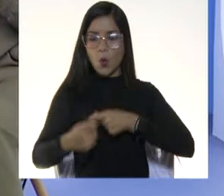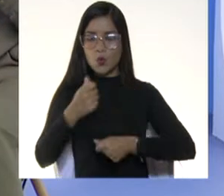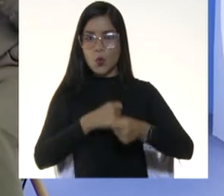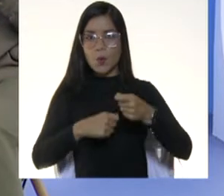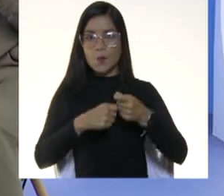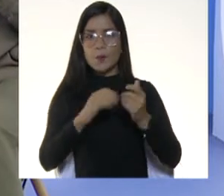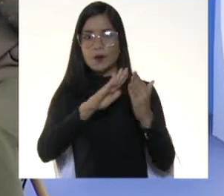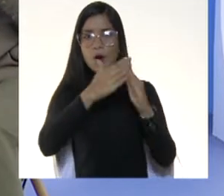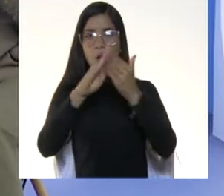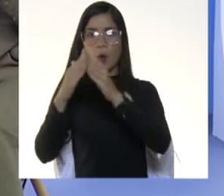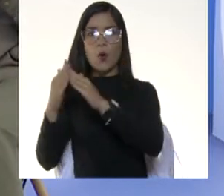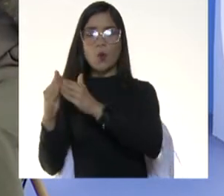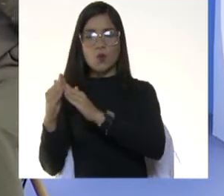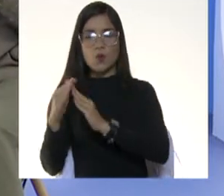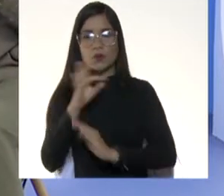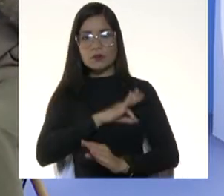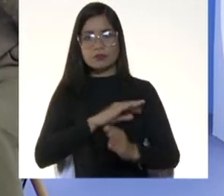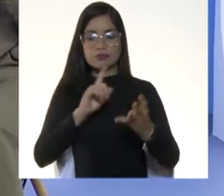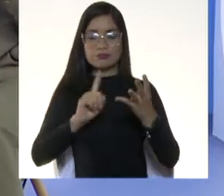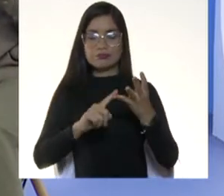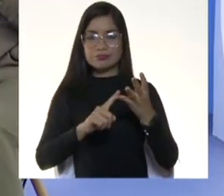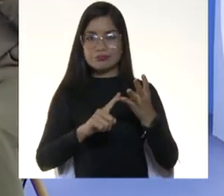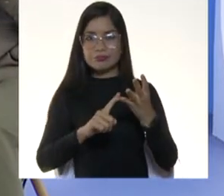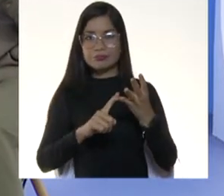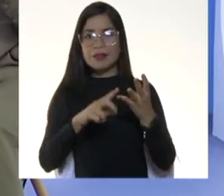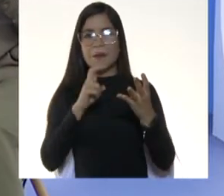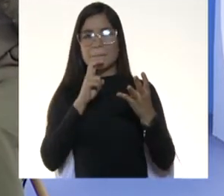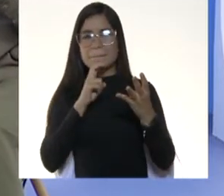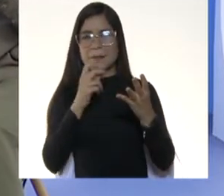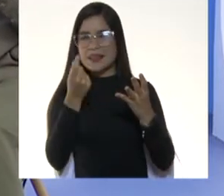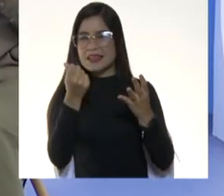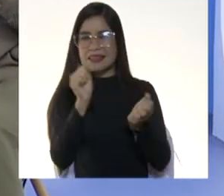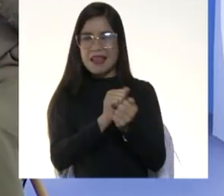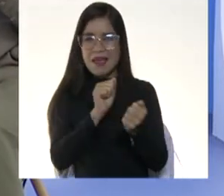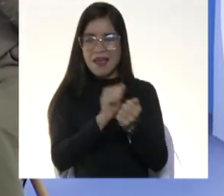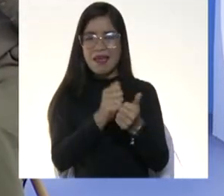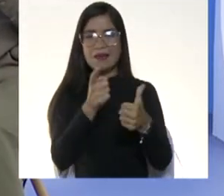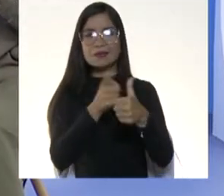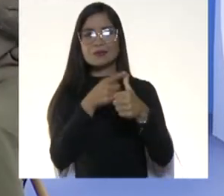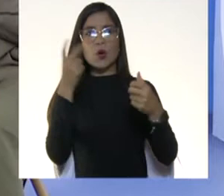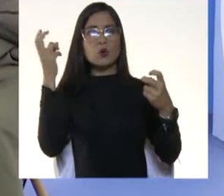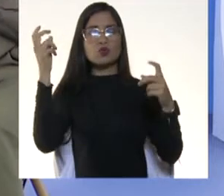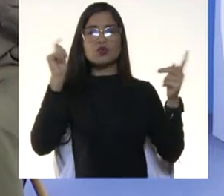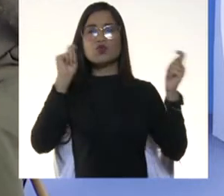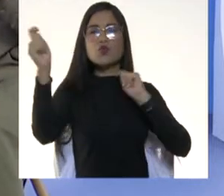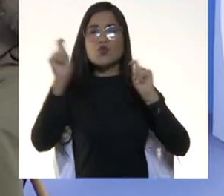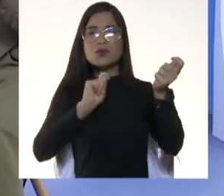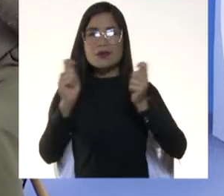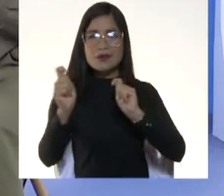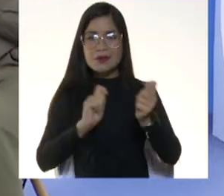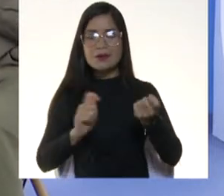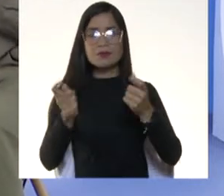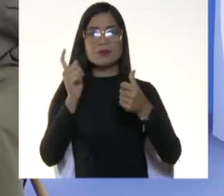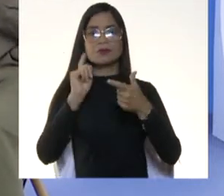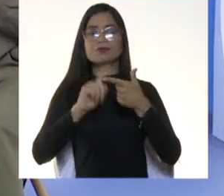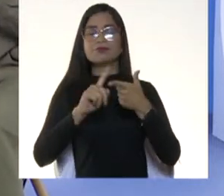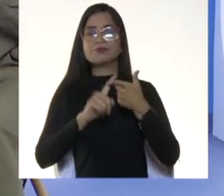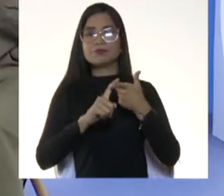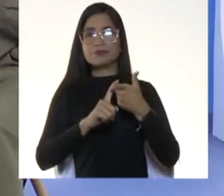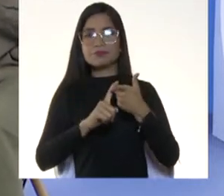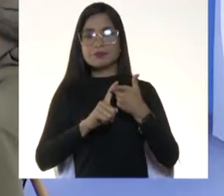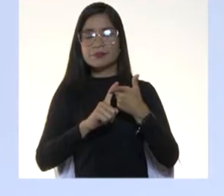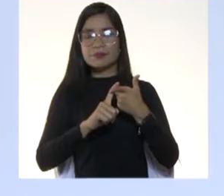motor de hidrocarburos, el motor petroquímico, el motor minero, el motor turismo, el motor construcción, el motor forestal, el